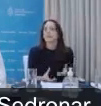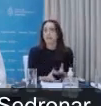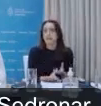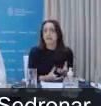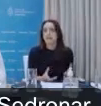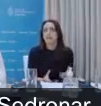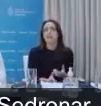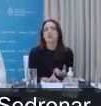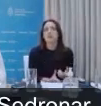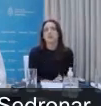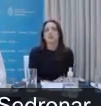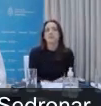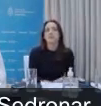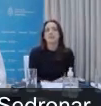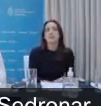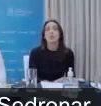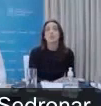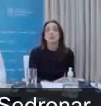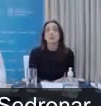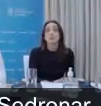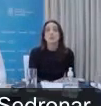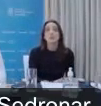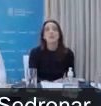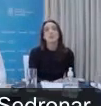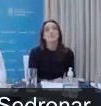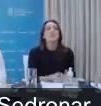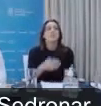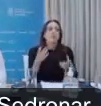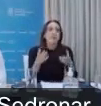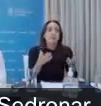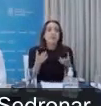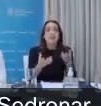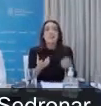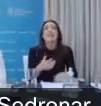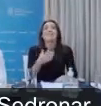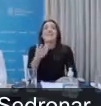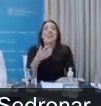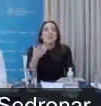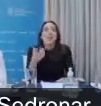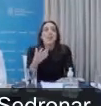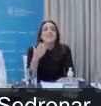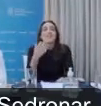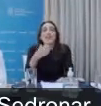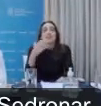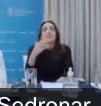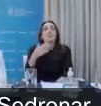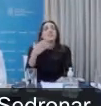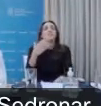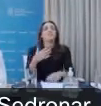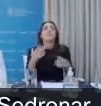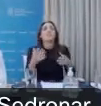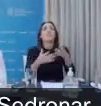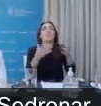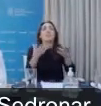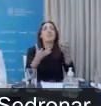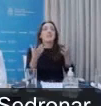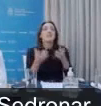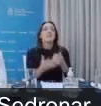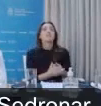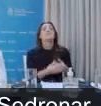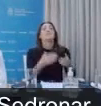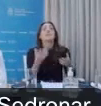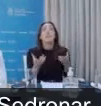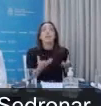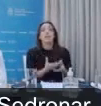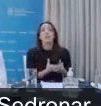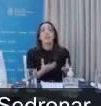otras realidades de las que nos contaban los medios, ¿no? Ustedes seguramente tendrán alguna idea, algún prejuicio sobre